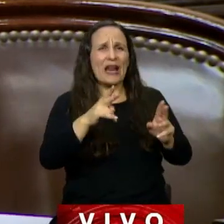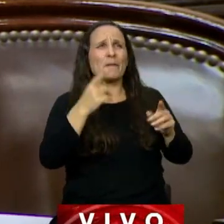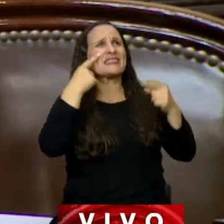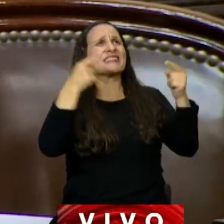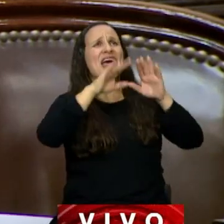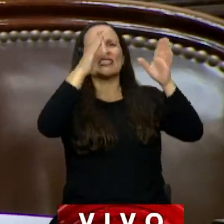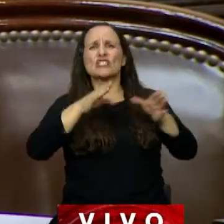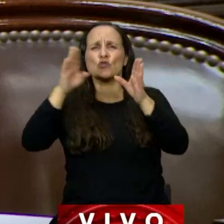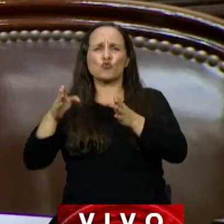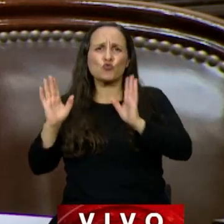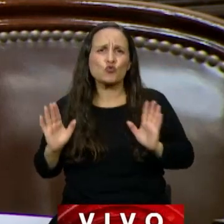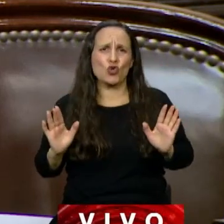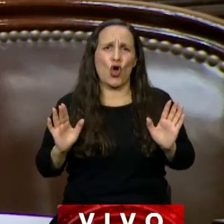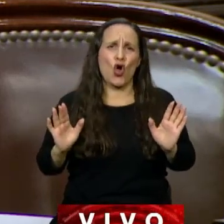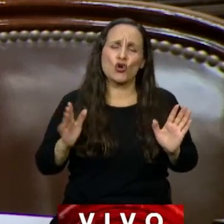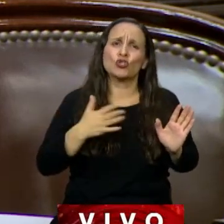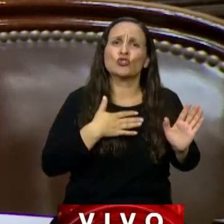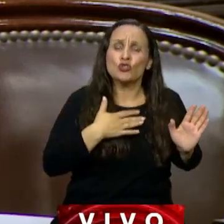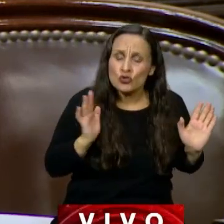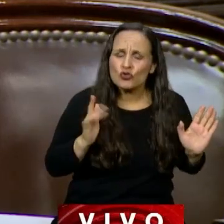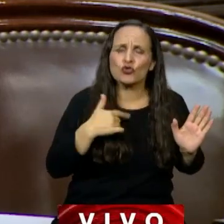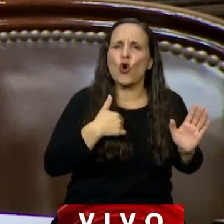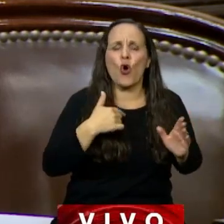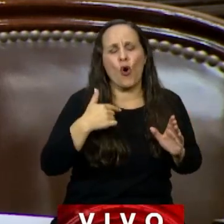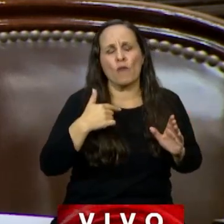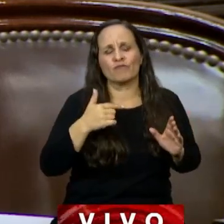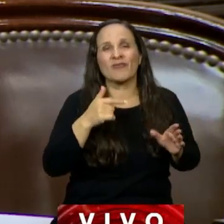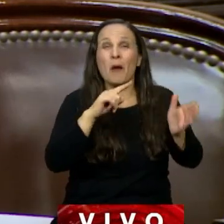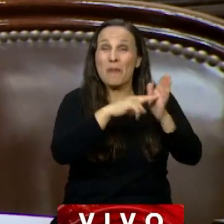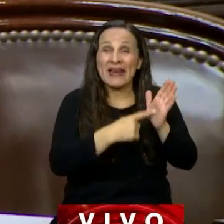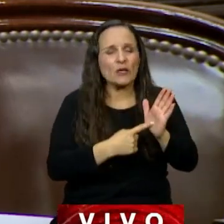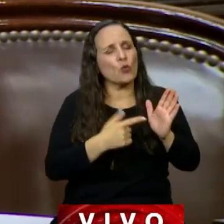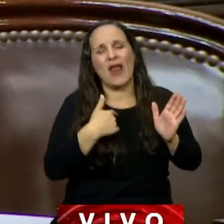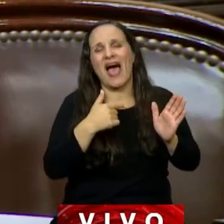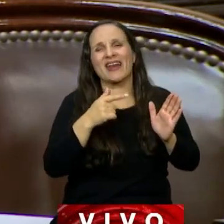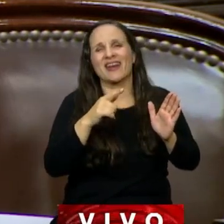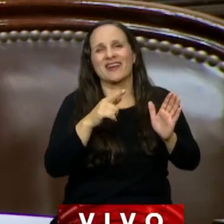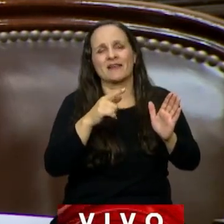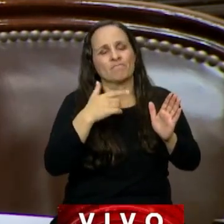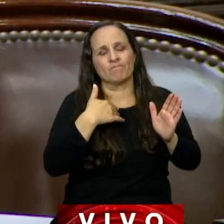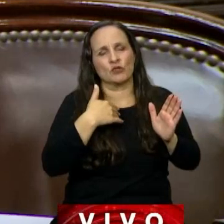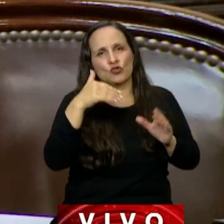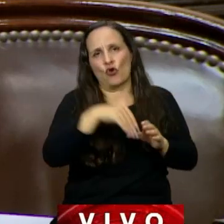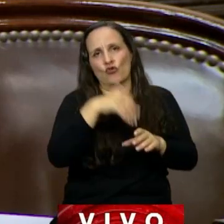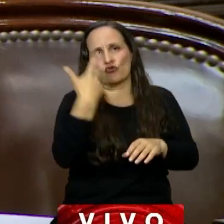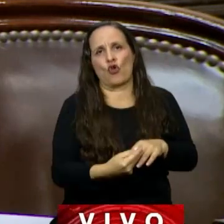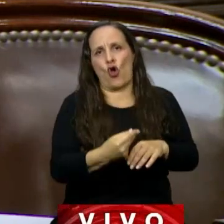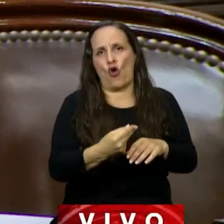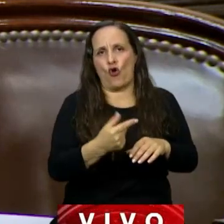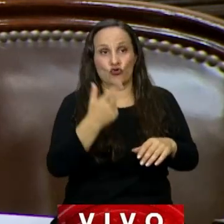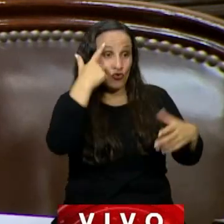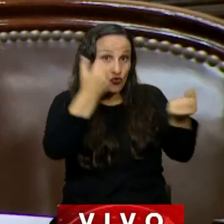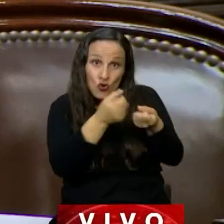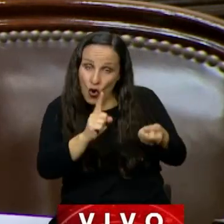voy a privar de que exista el instrumento, pero en particular voy a rechazar todas aquellas normas que, con las cuales no esté